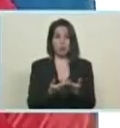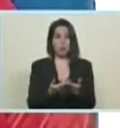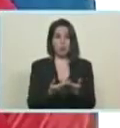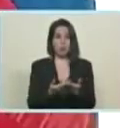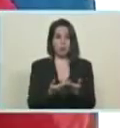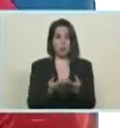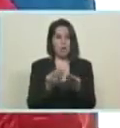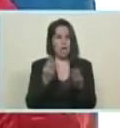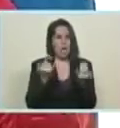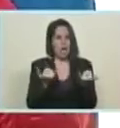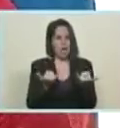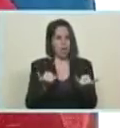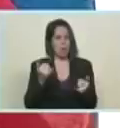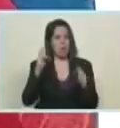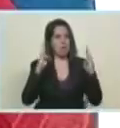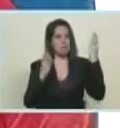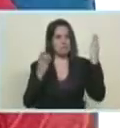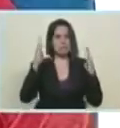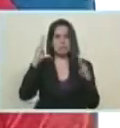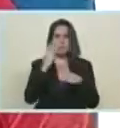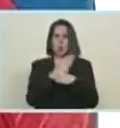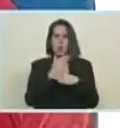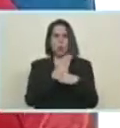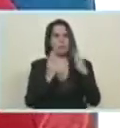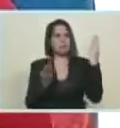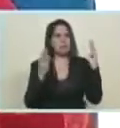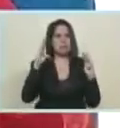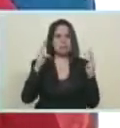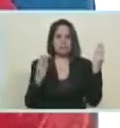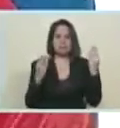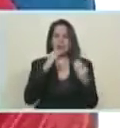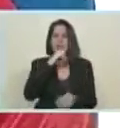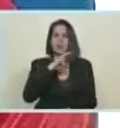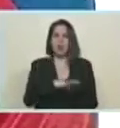este balance que hemos hecho de la historia, en el transcurso de esta hora,